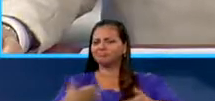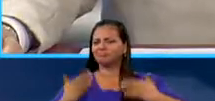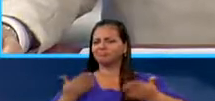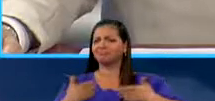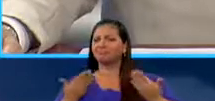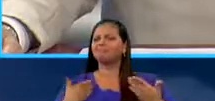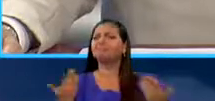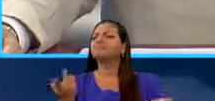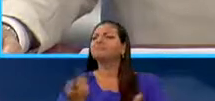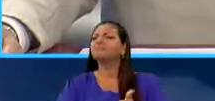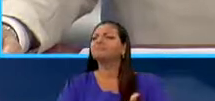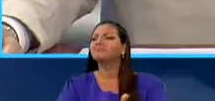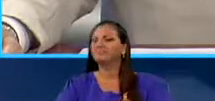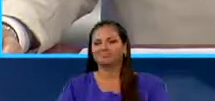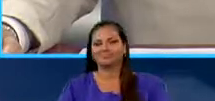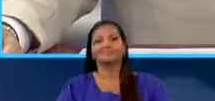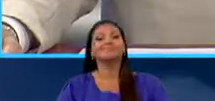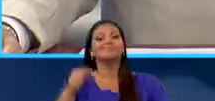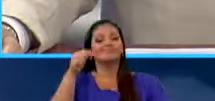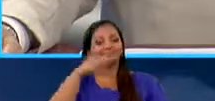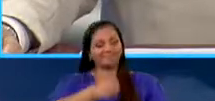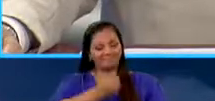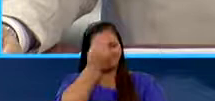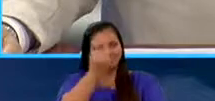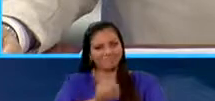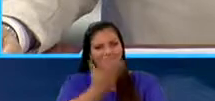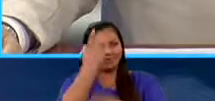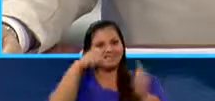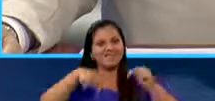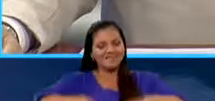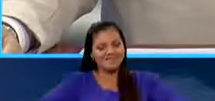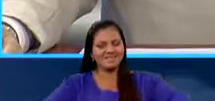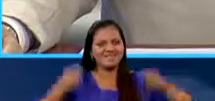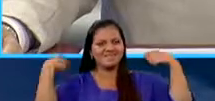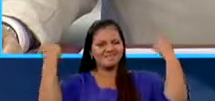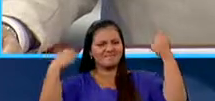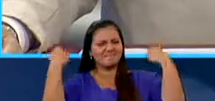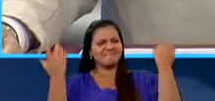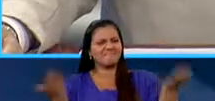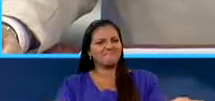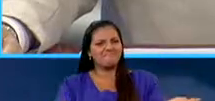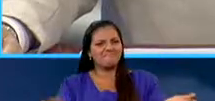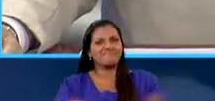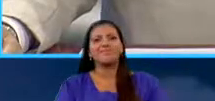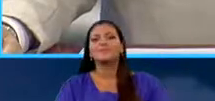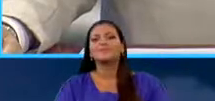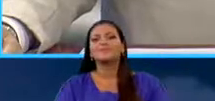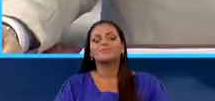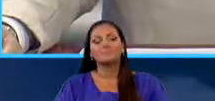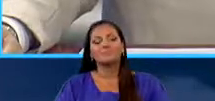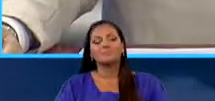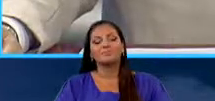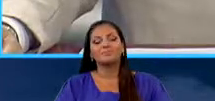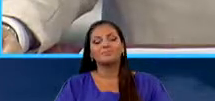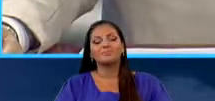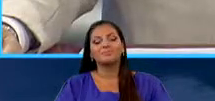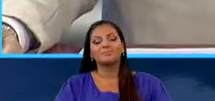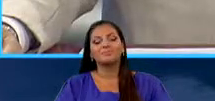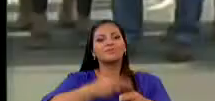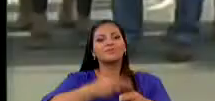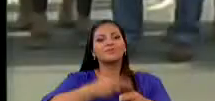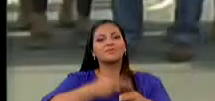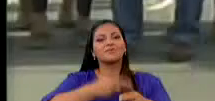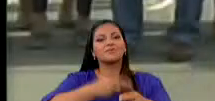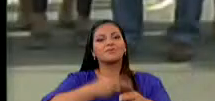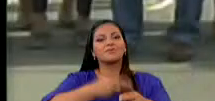Roselena. Acá hay fiesta en el barrio Las Palmas de la cooperativa Pablo Neruda. Es uno de los 4 barrios